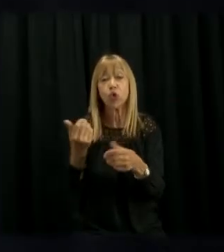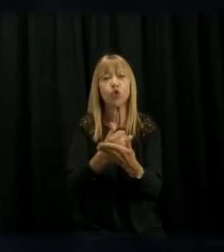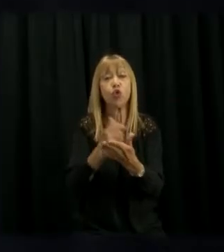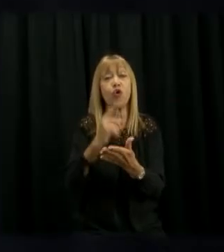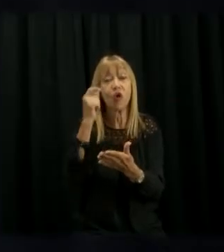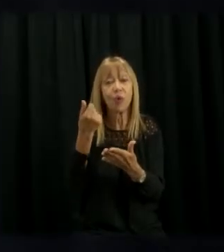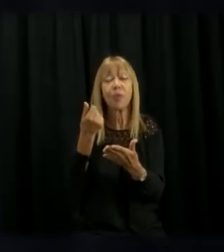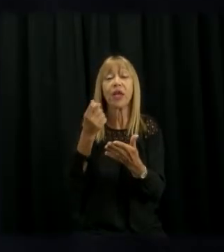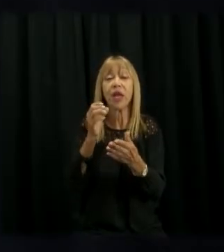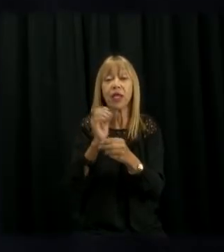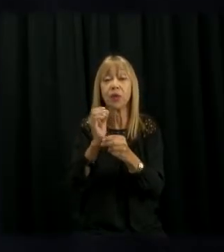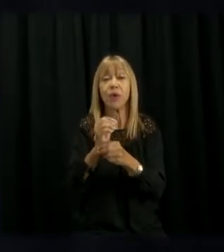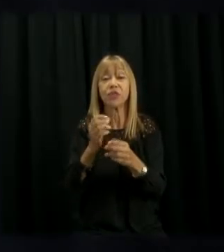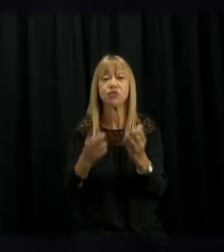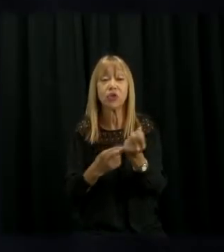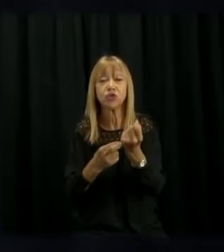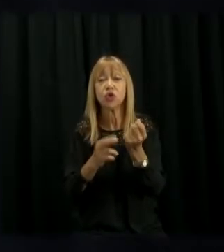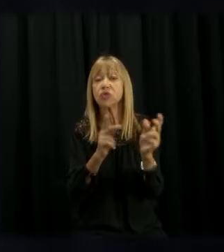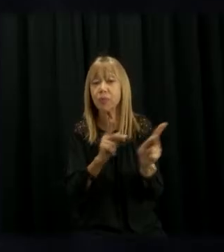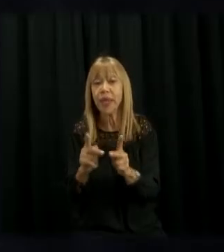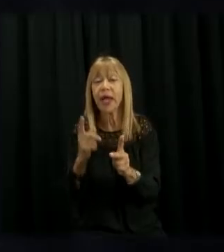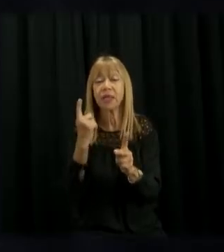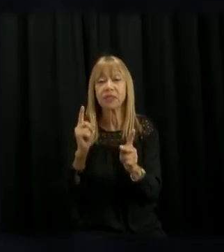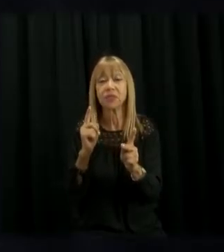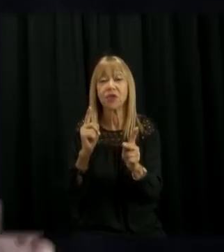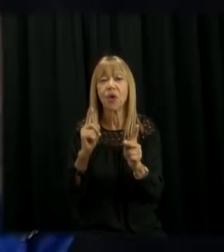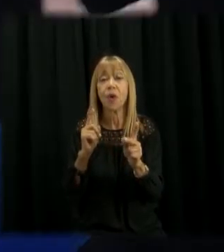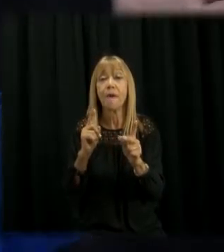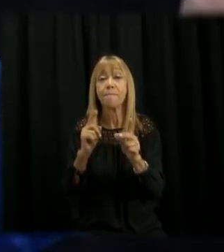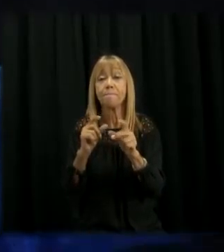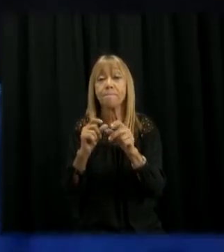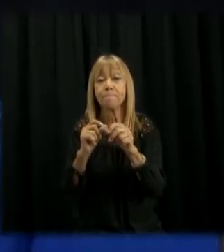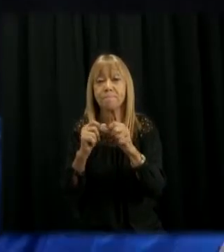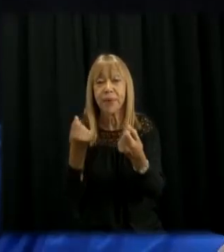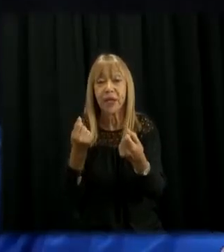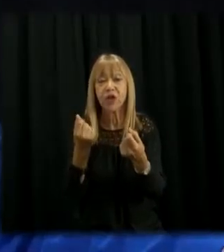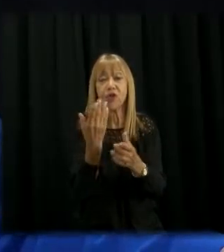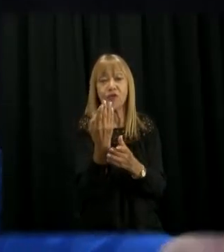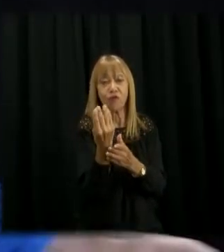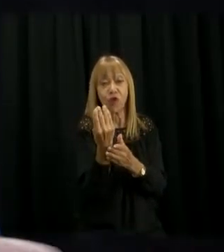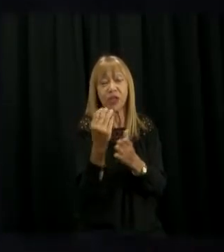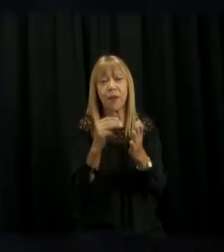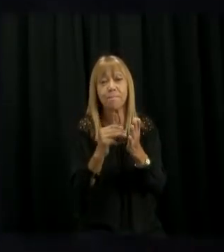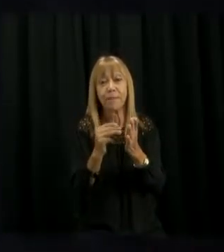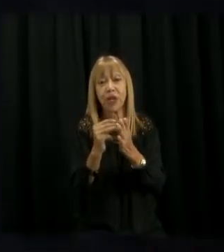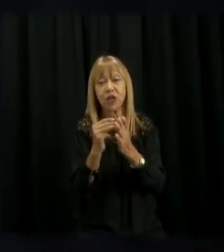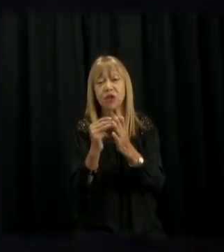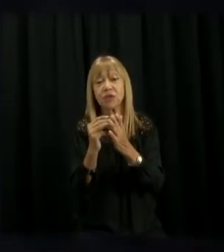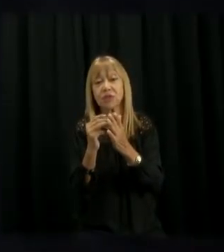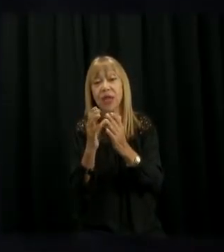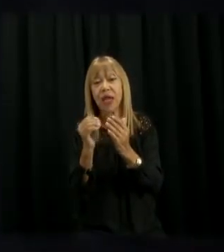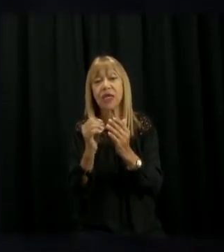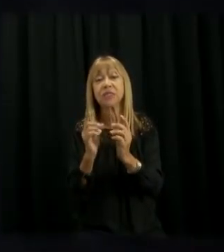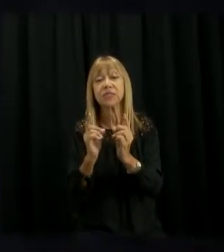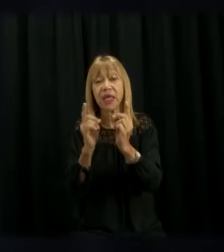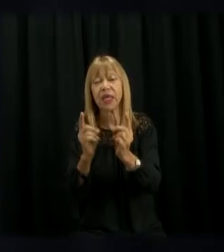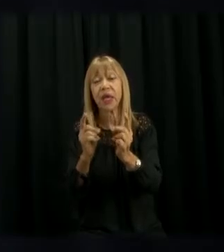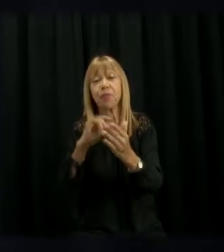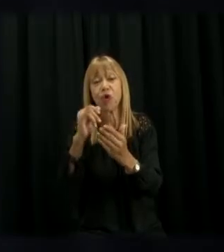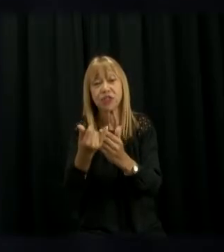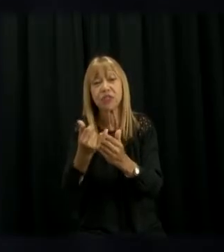gastos CAPEX en apropiaciones para la implementación de un nuevo sistema de RP del gobierno que fue de $14 millones para la